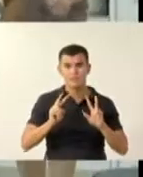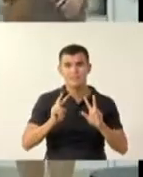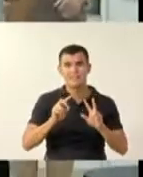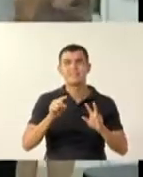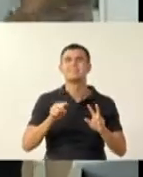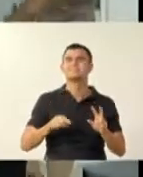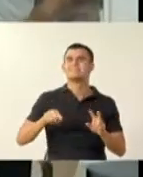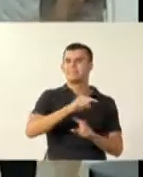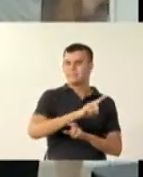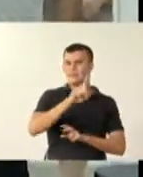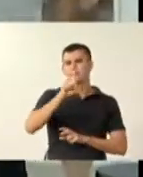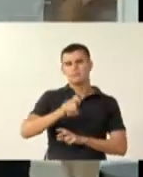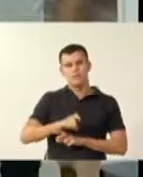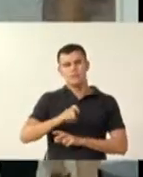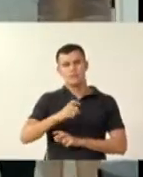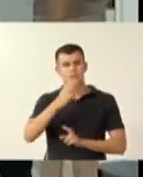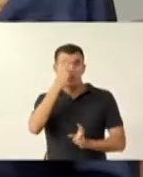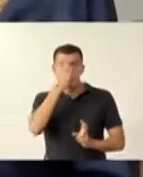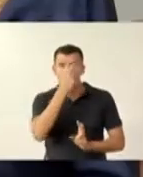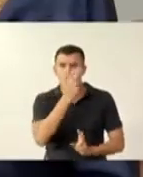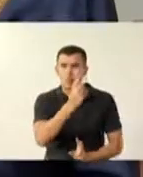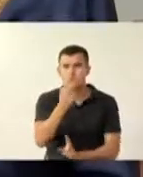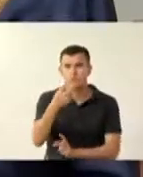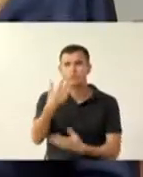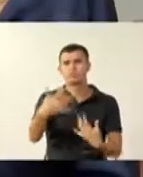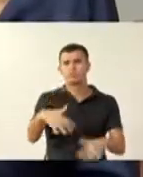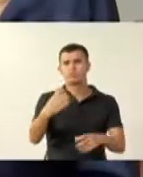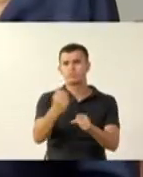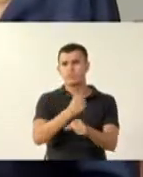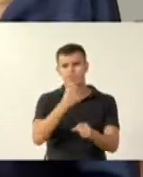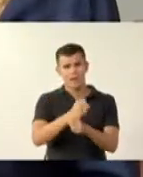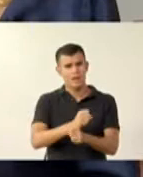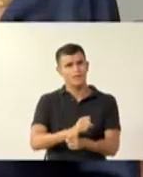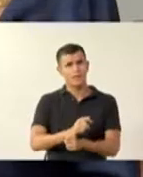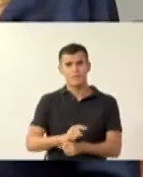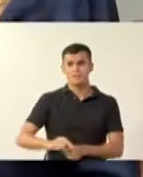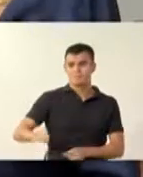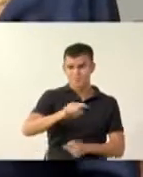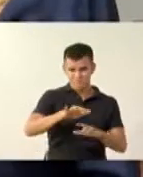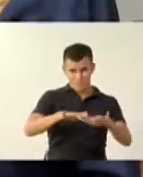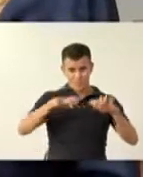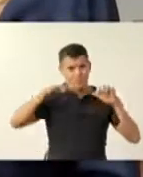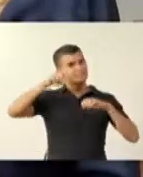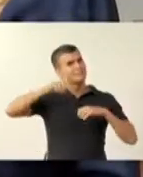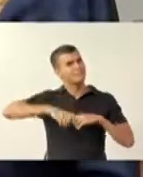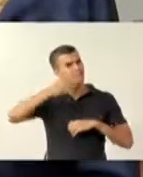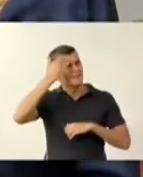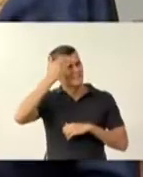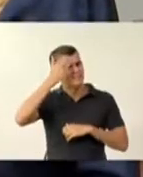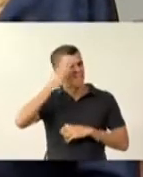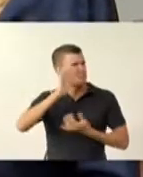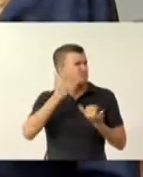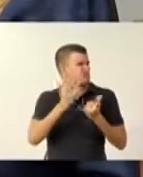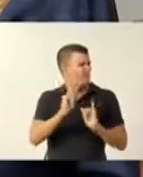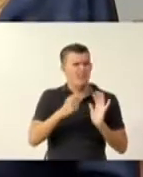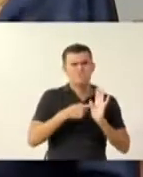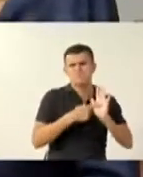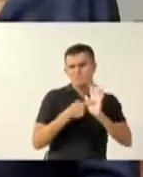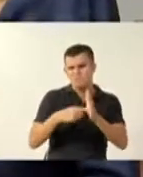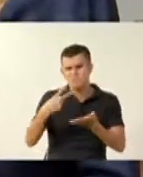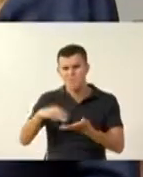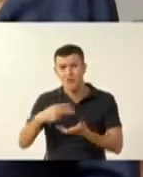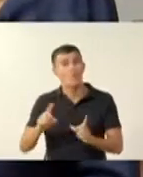el trabajo de cada uno de los artistas. Es que el público sepa que esto no es un pasatiempo, que el arte para muchas personas